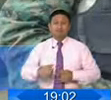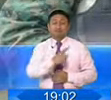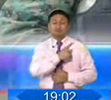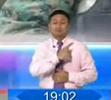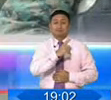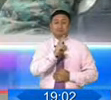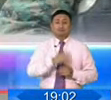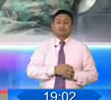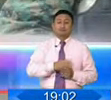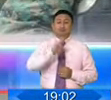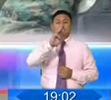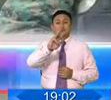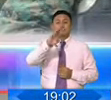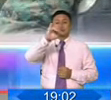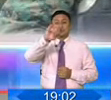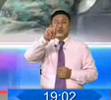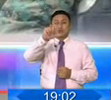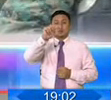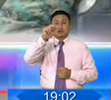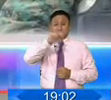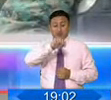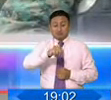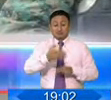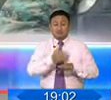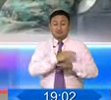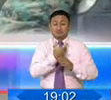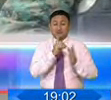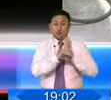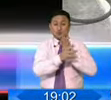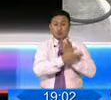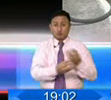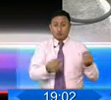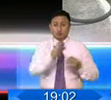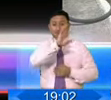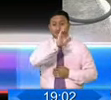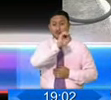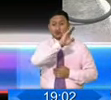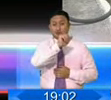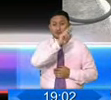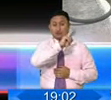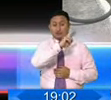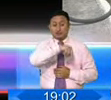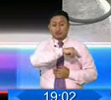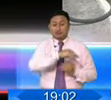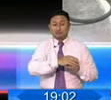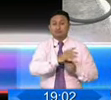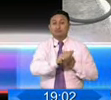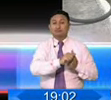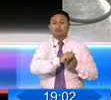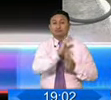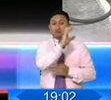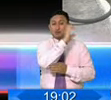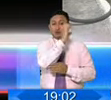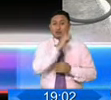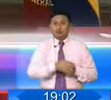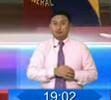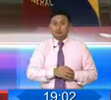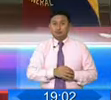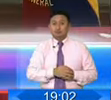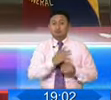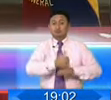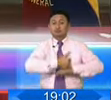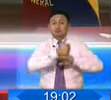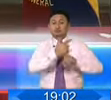de Infantería Wilson y La Quiche, reportado como desaparecido en el sector de Tobar Donoso, parroquia asentada en la línea de frontera, el comandante